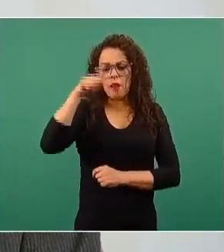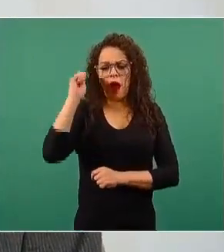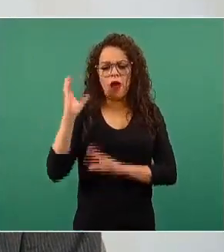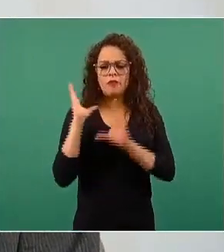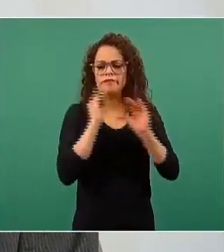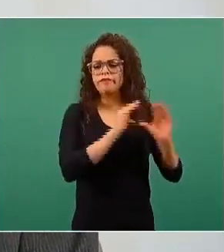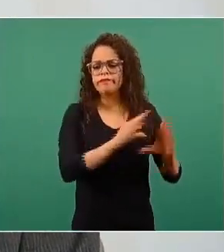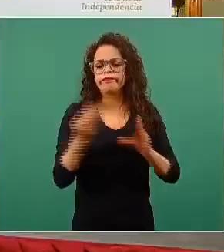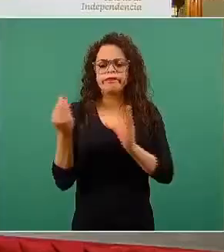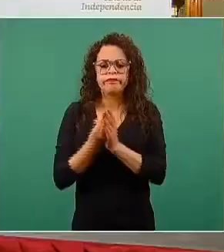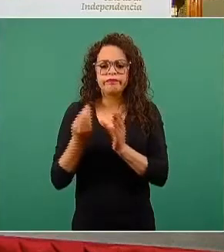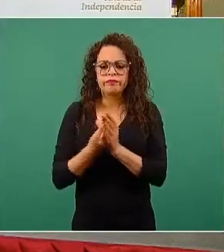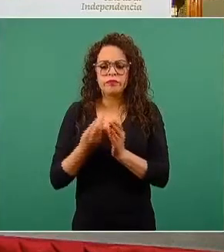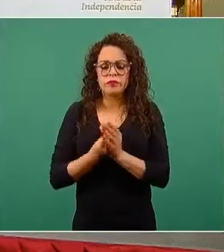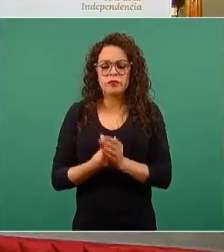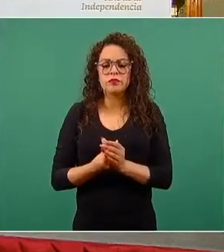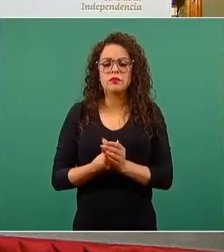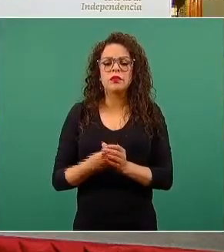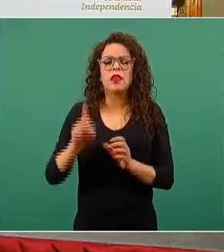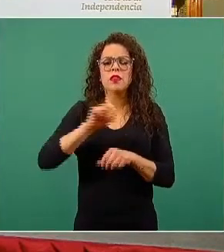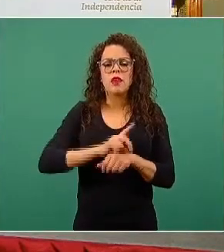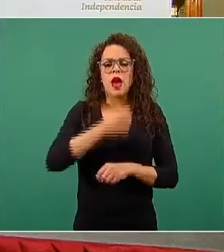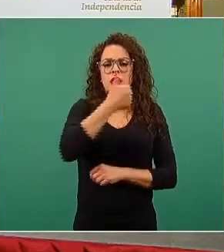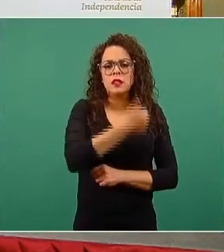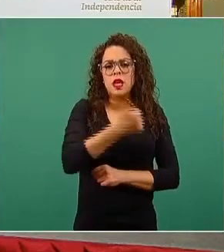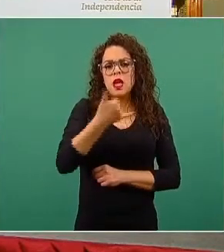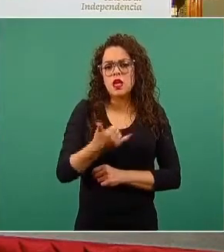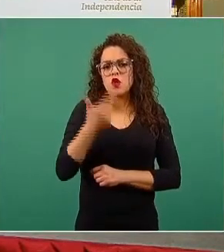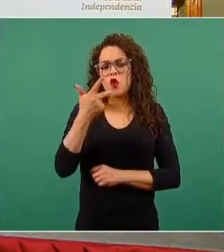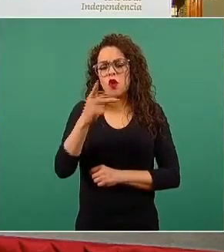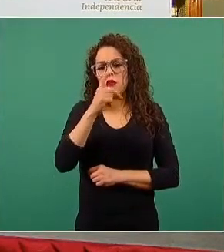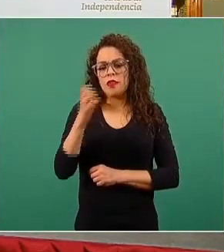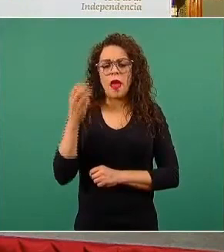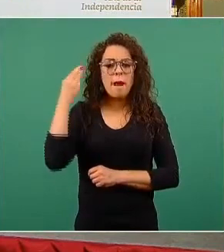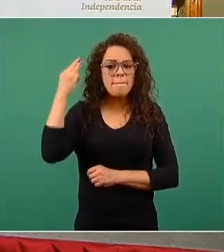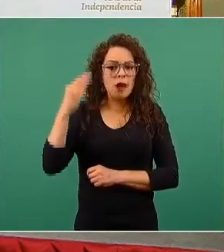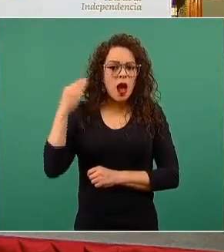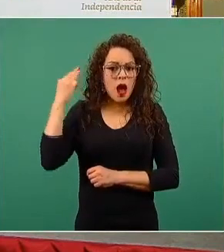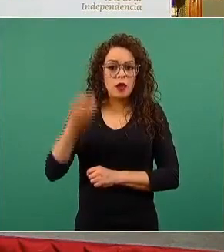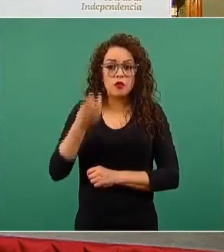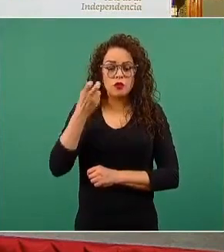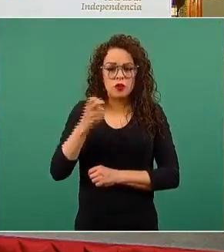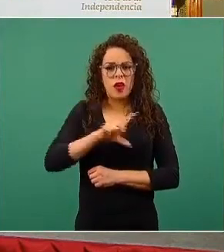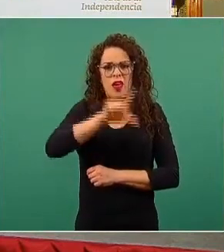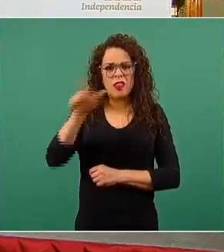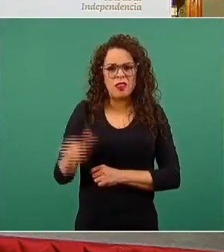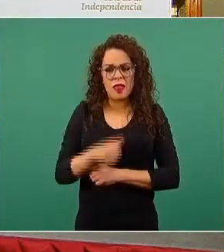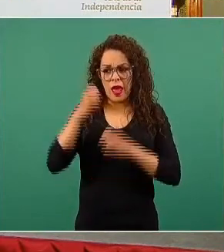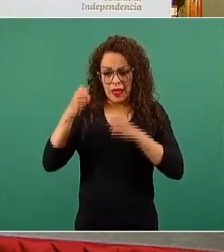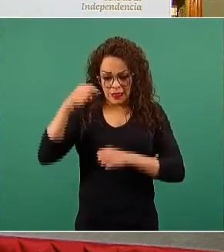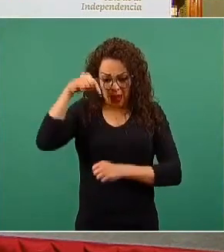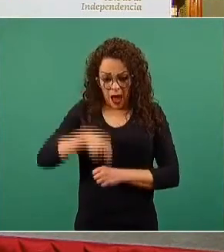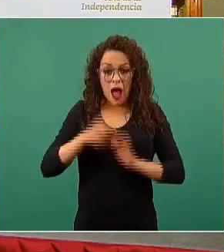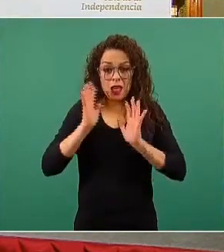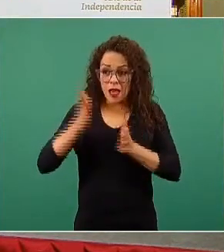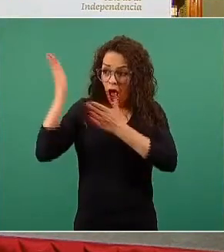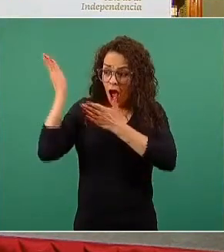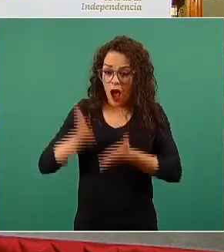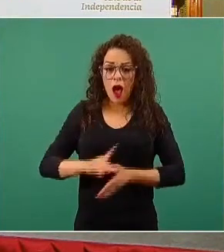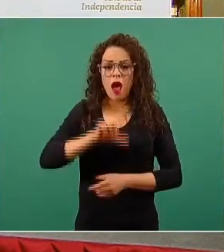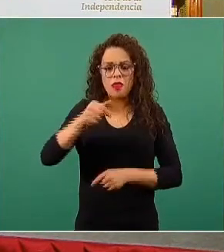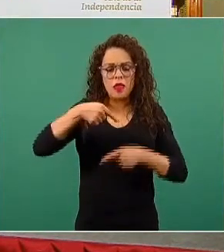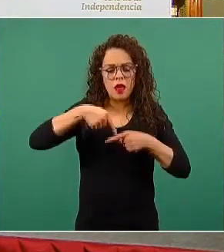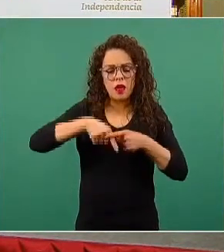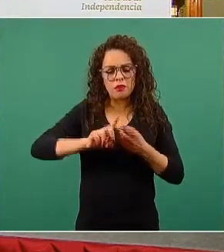sucede entre el 6 y el 8 de marzo, esta primera persona desarrolla la enfermedad ya estando aquí. Quiero decirles que las